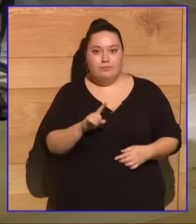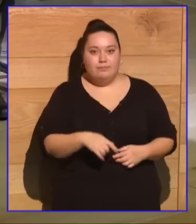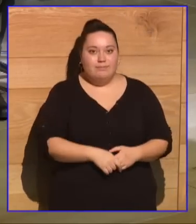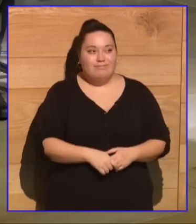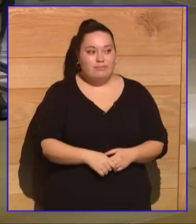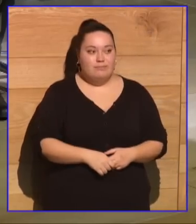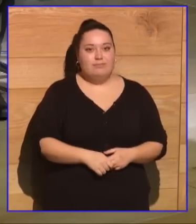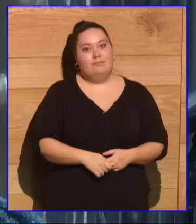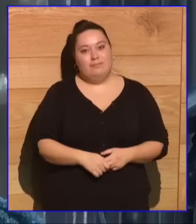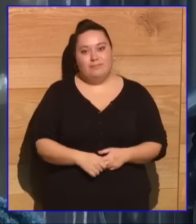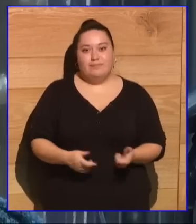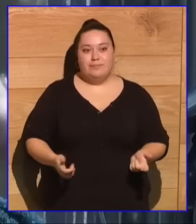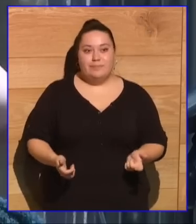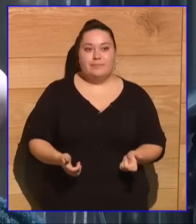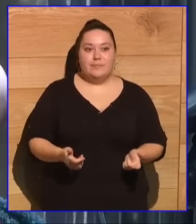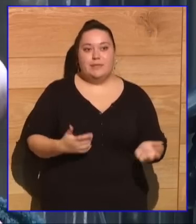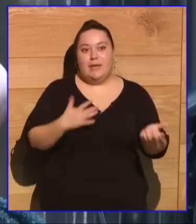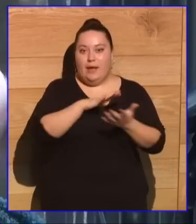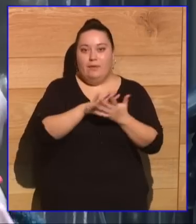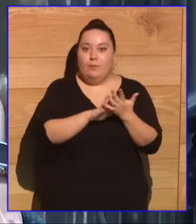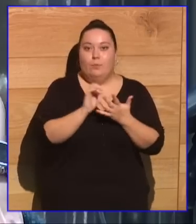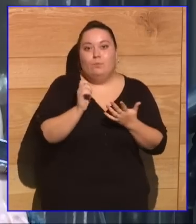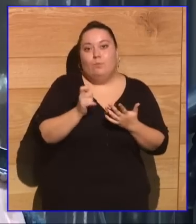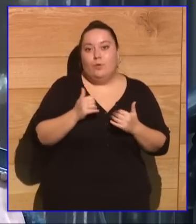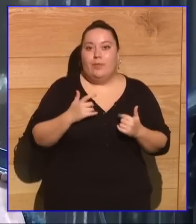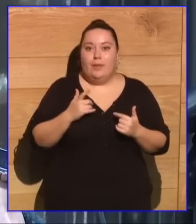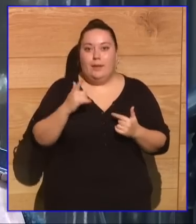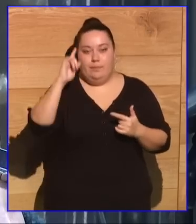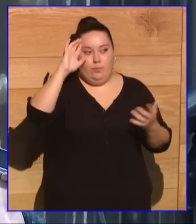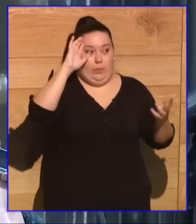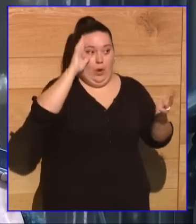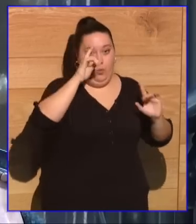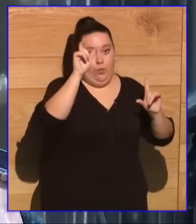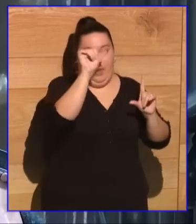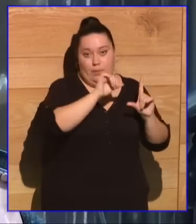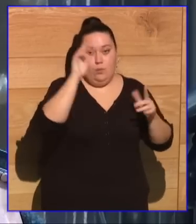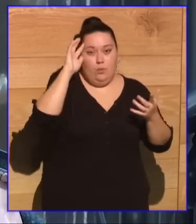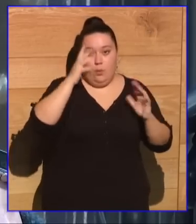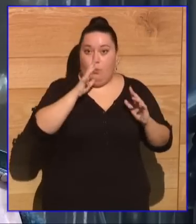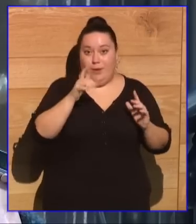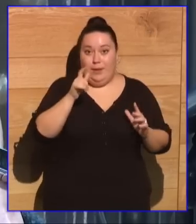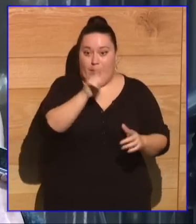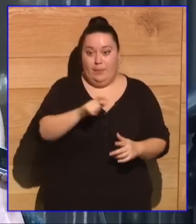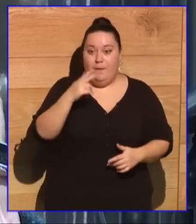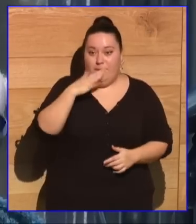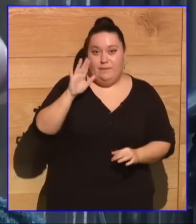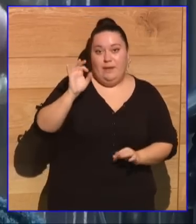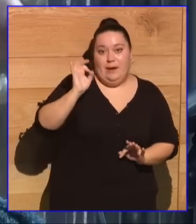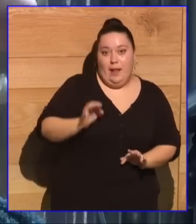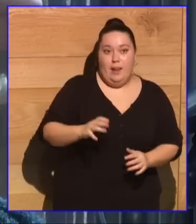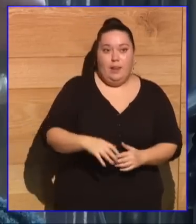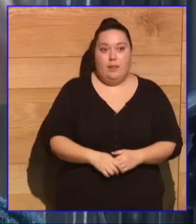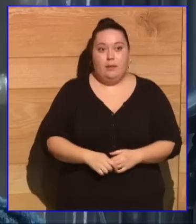Claro. Y entonces es lo que te habla un poco de hasta qué punto se les fue la cabeza, porque es que llevan a skinheads de verdad al set. Quiero decir que, o